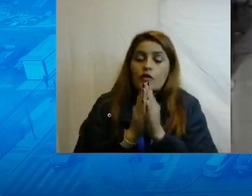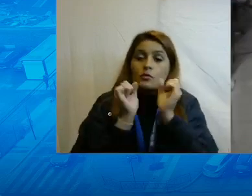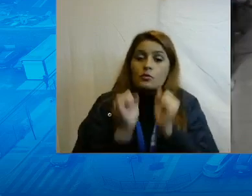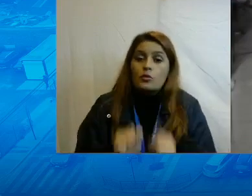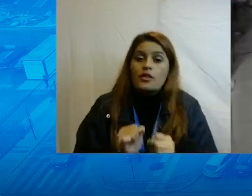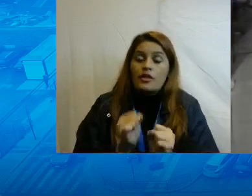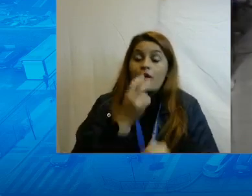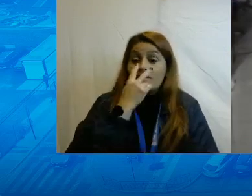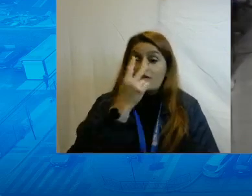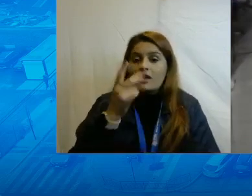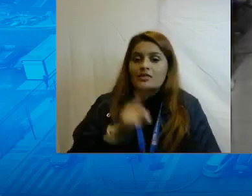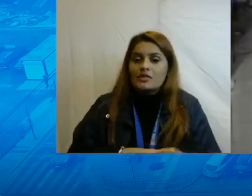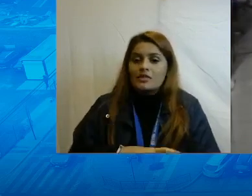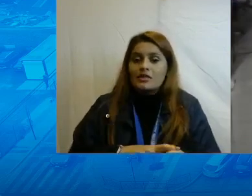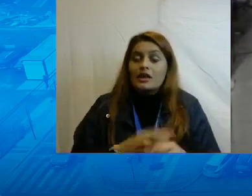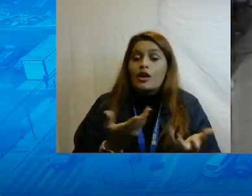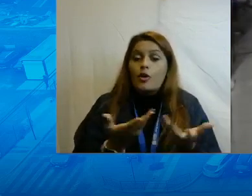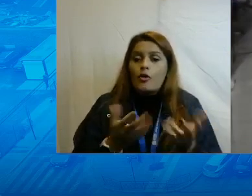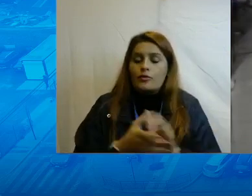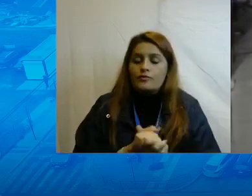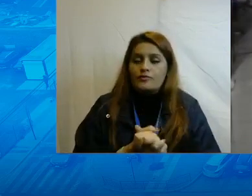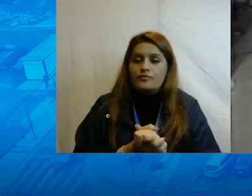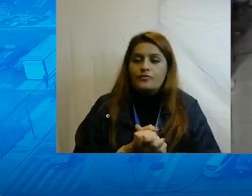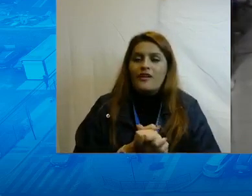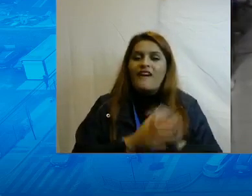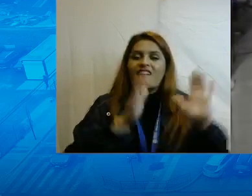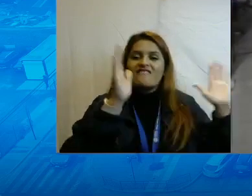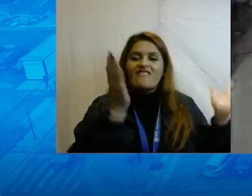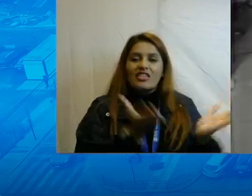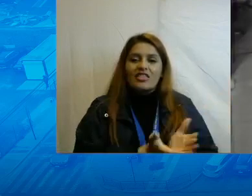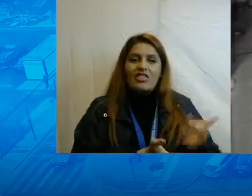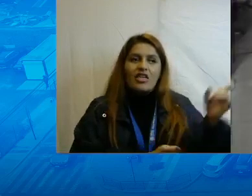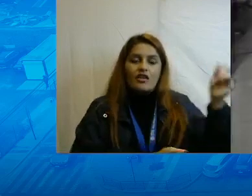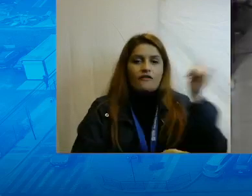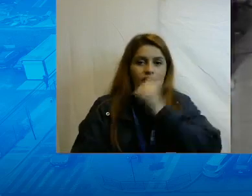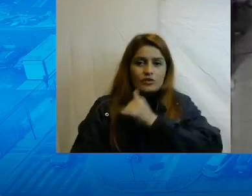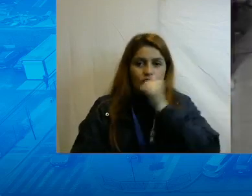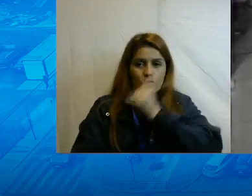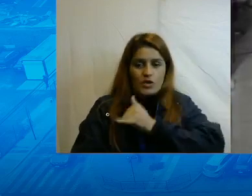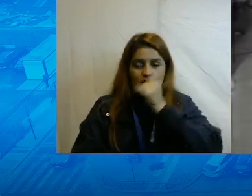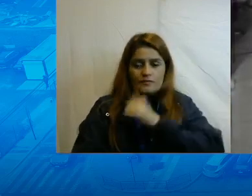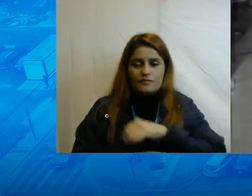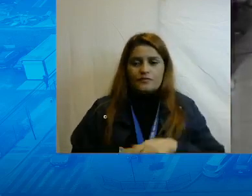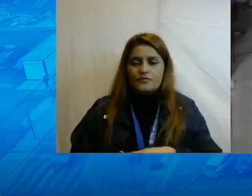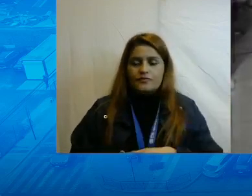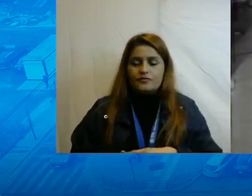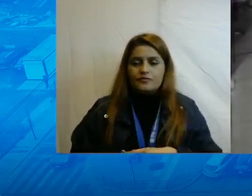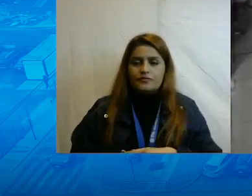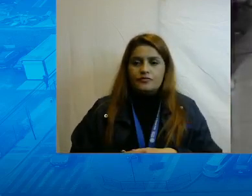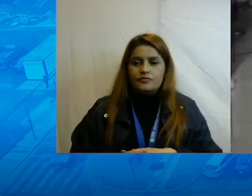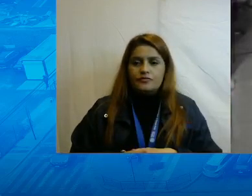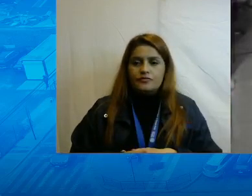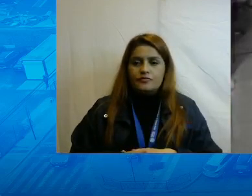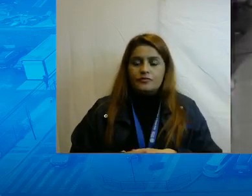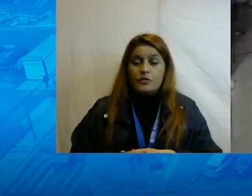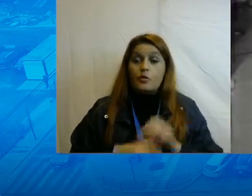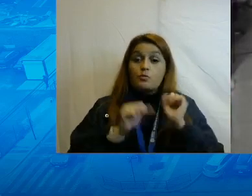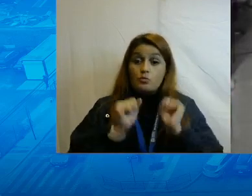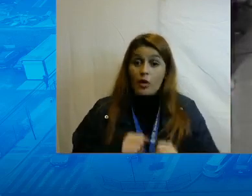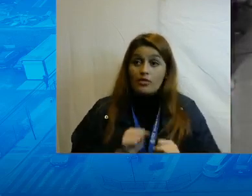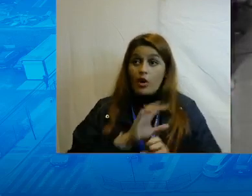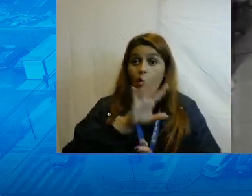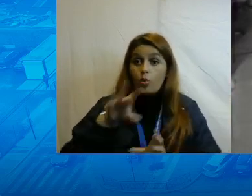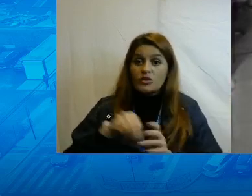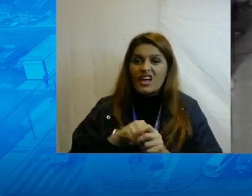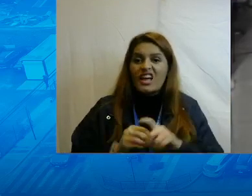ver ese tema. El vertedero, a propósito de la basura, el vertedero también, si podemos juntarnos con